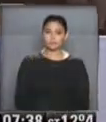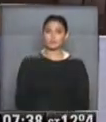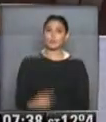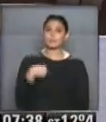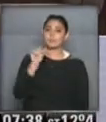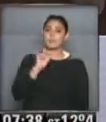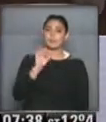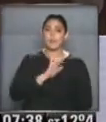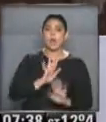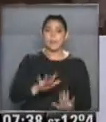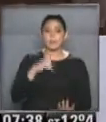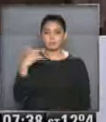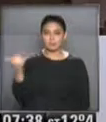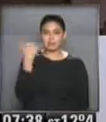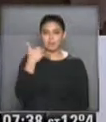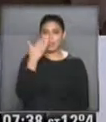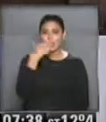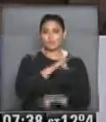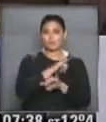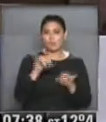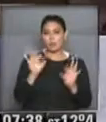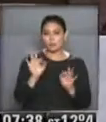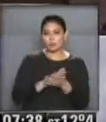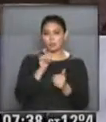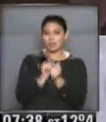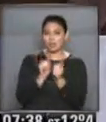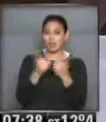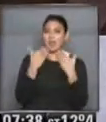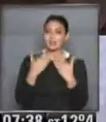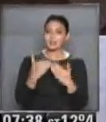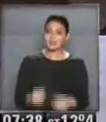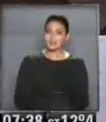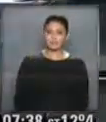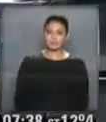la espera de tu sábado para conocer más detalles sobre esta historia gracias hasta luego hasta luego